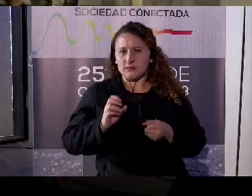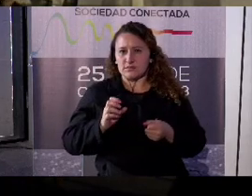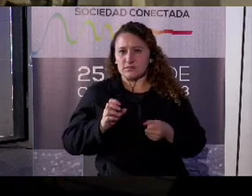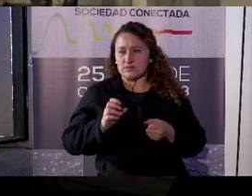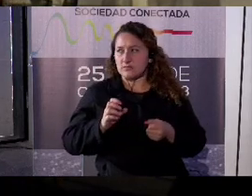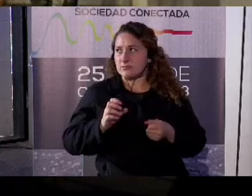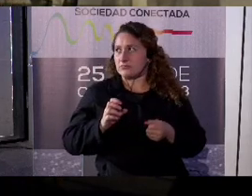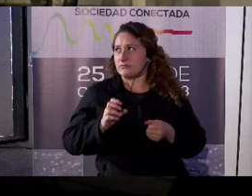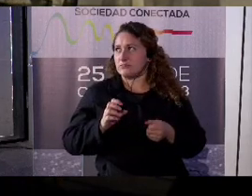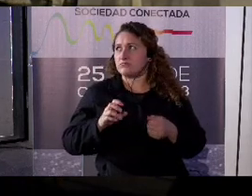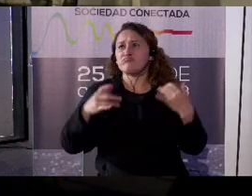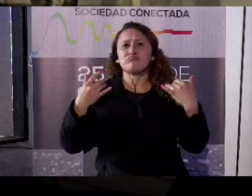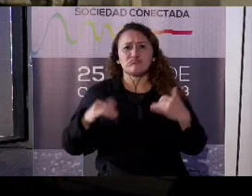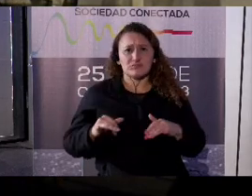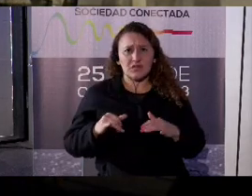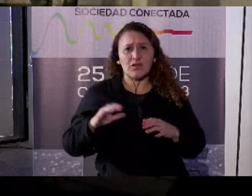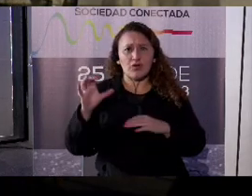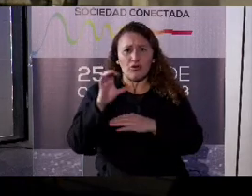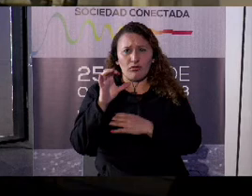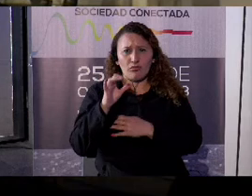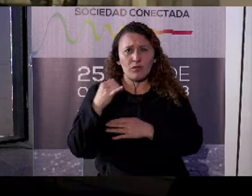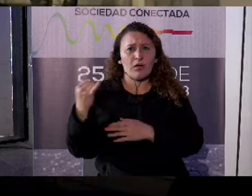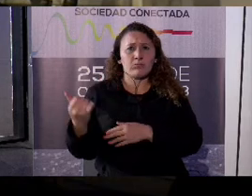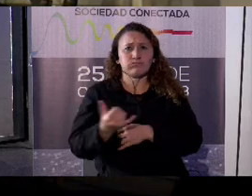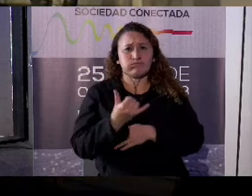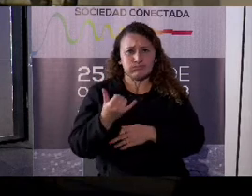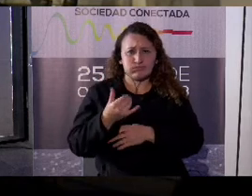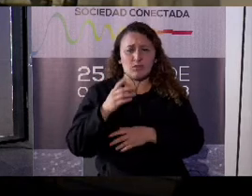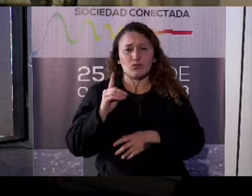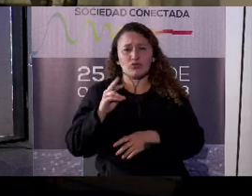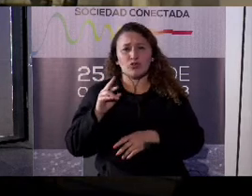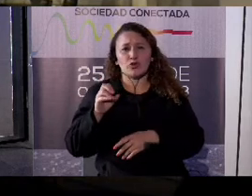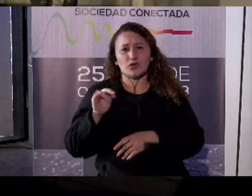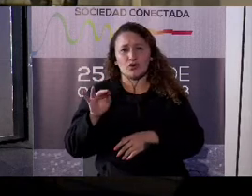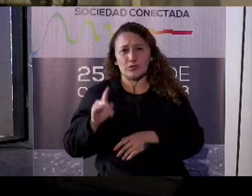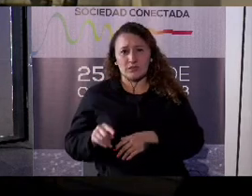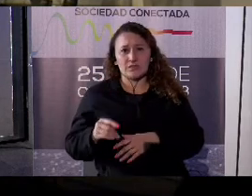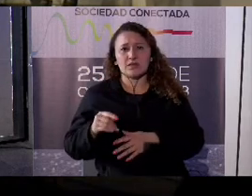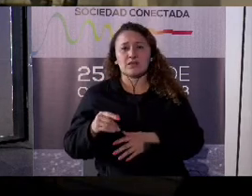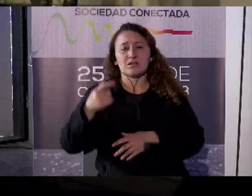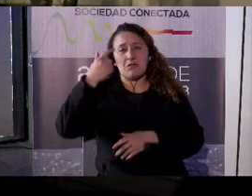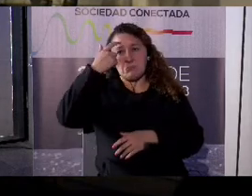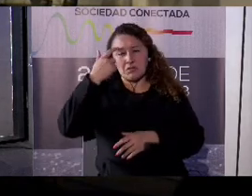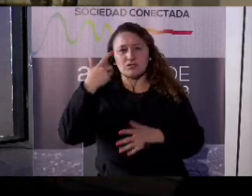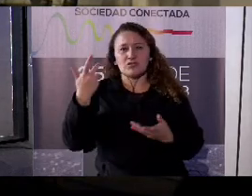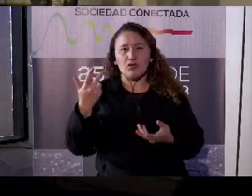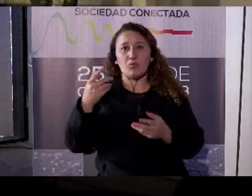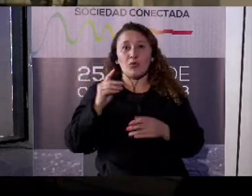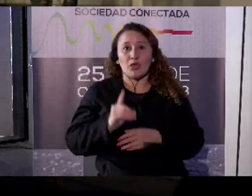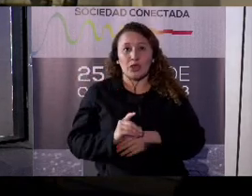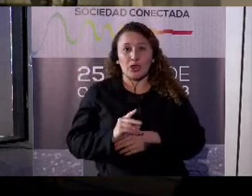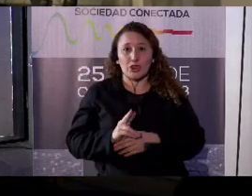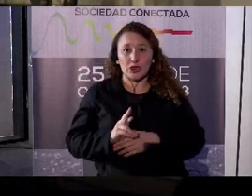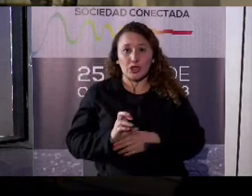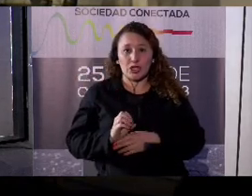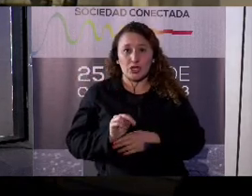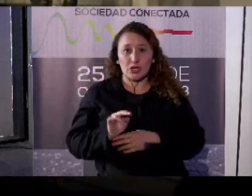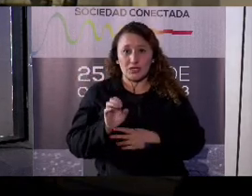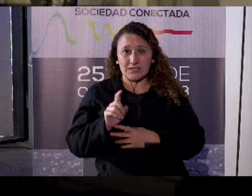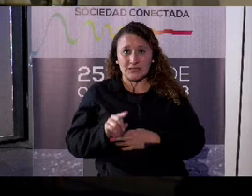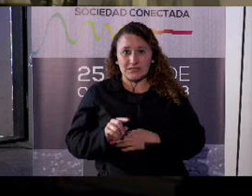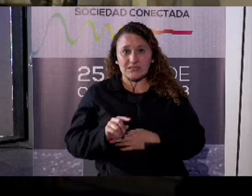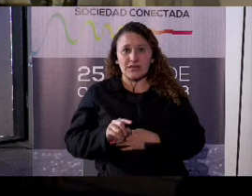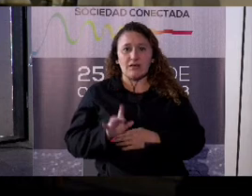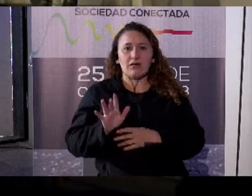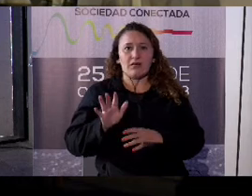eh cartografía con drones eh se piensa en hacer en en rociar los cultivos a través de drones hu los utiliza muchísimo para el